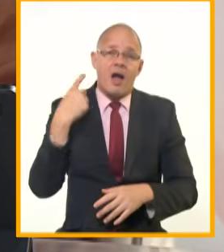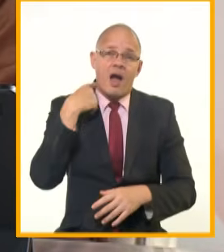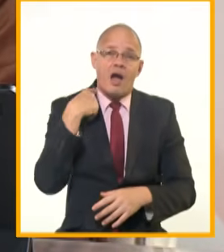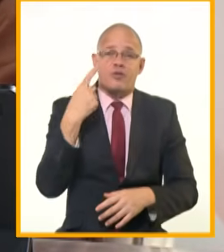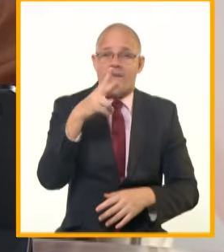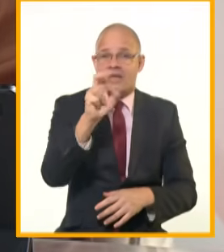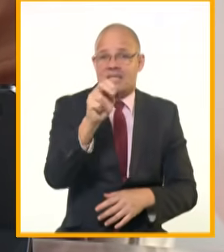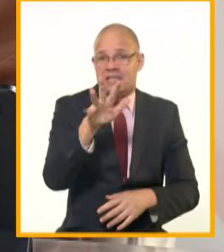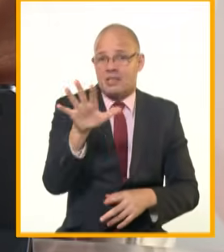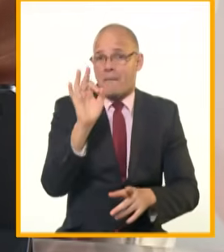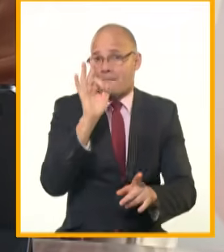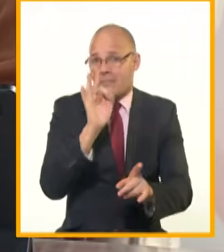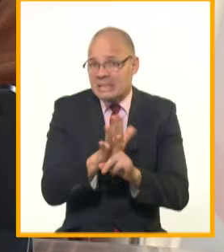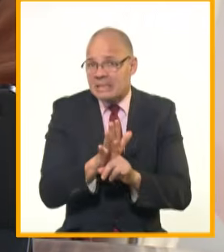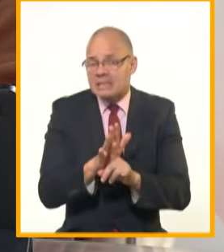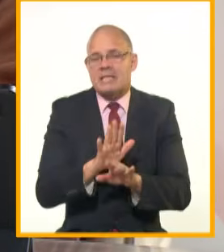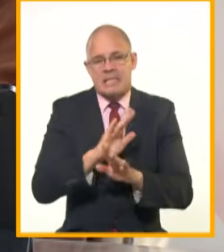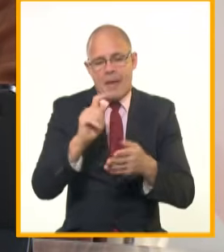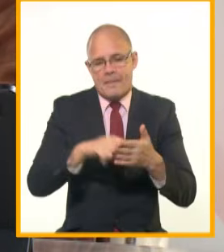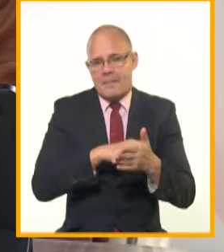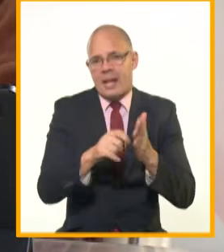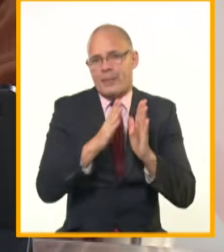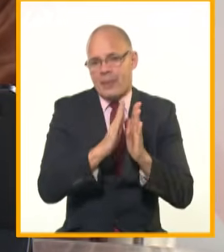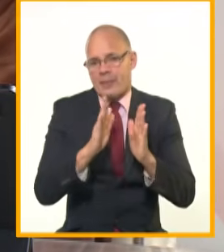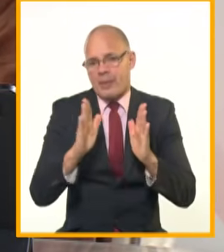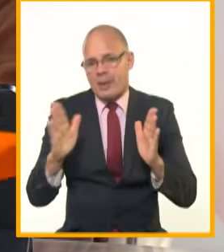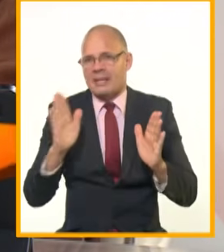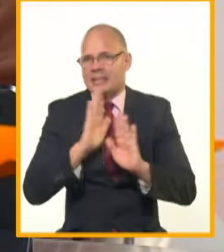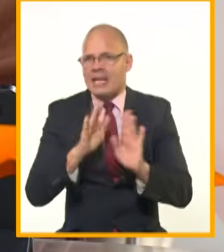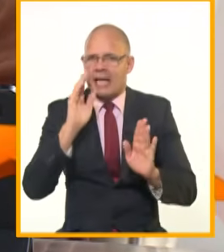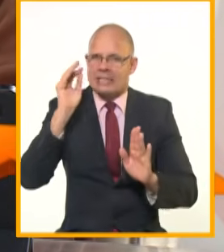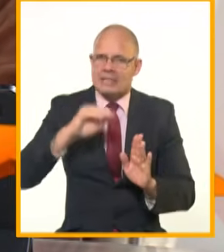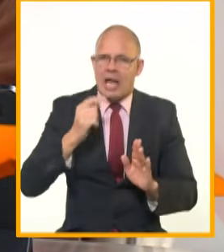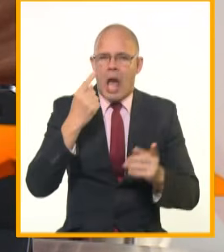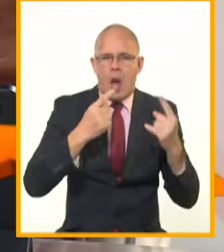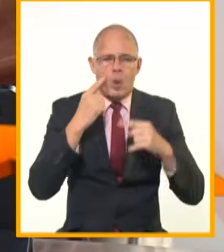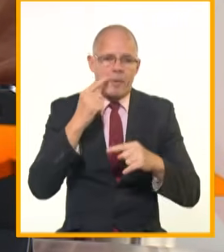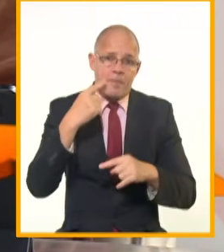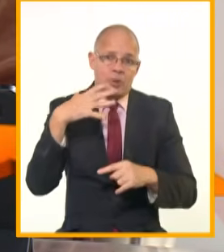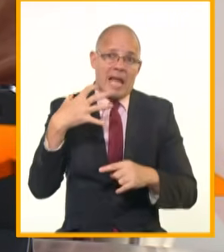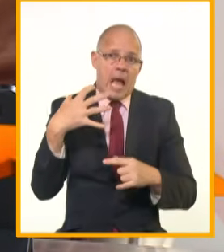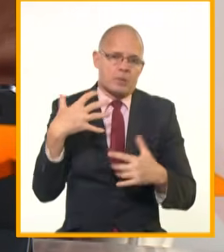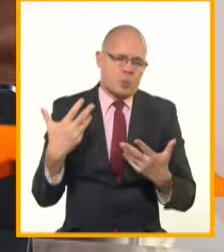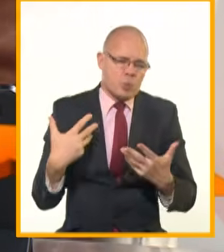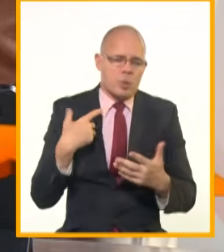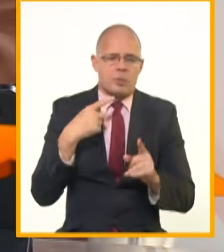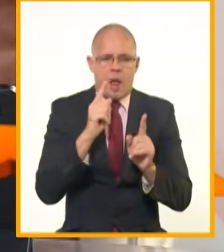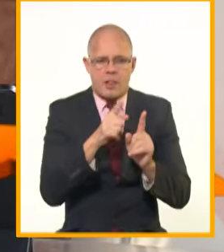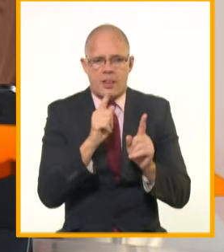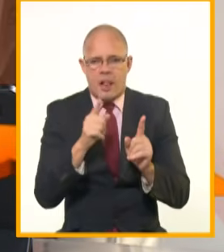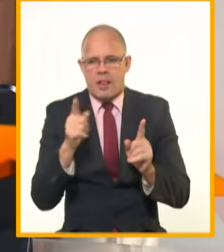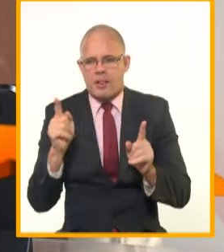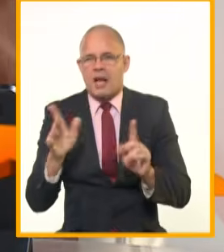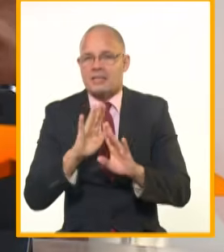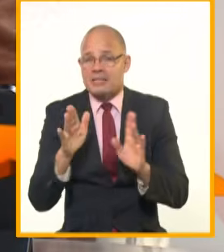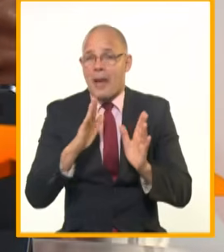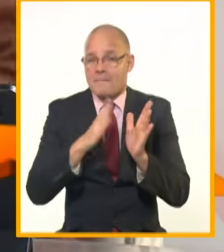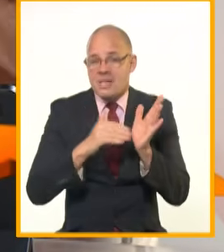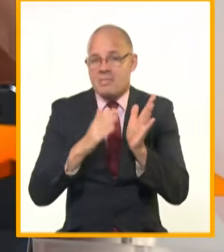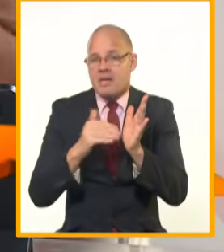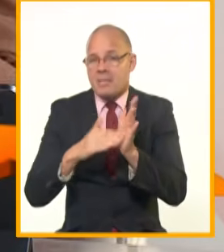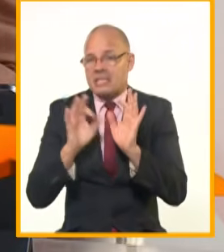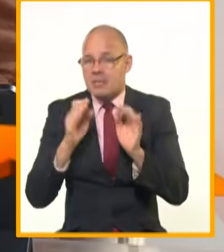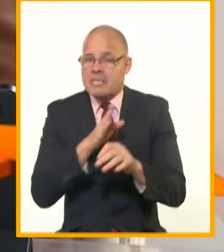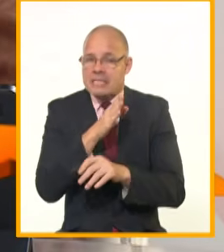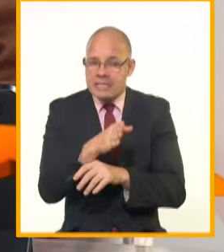sistema y se determinaron obras importantes de peso, que fuéramos todos los meses en función